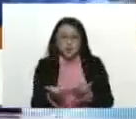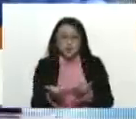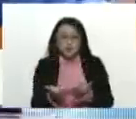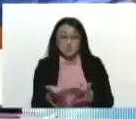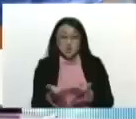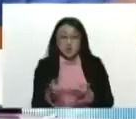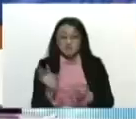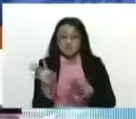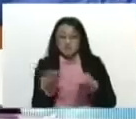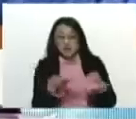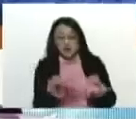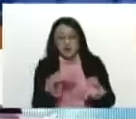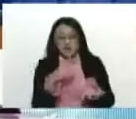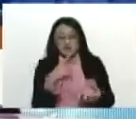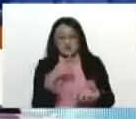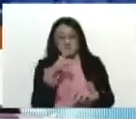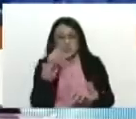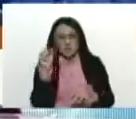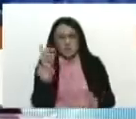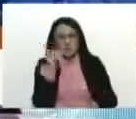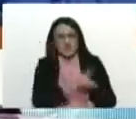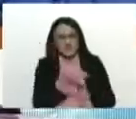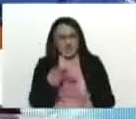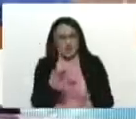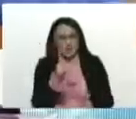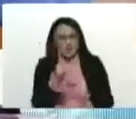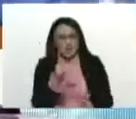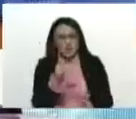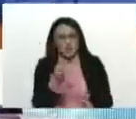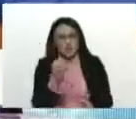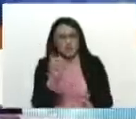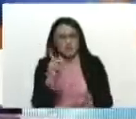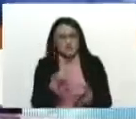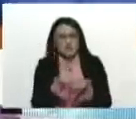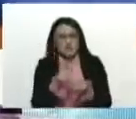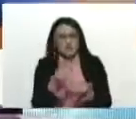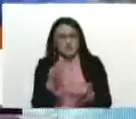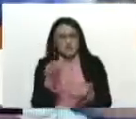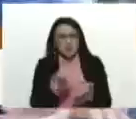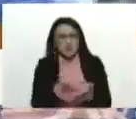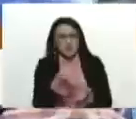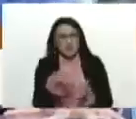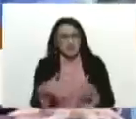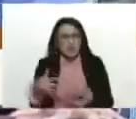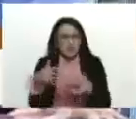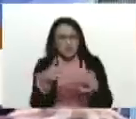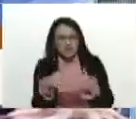un dictador y llegó el Salvador puesto por los Estados Unidos en democracia